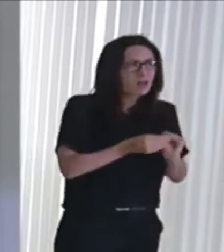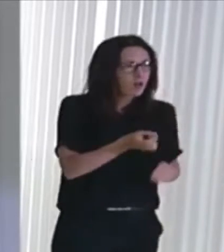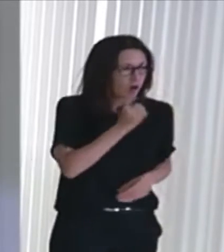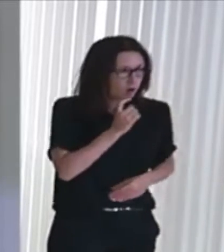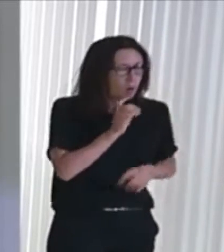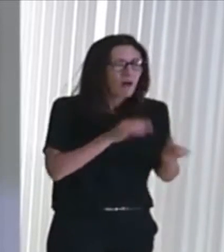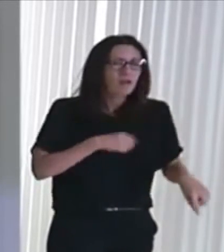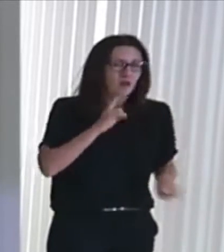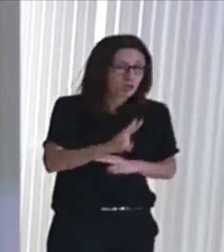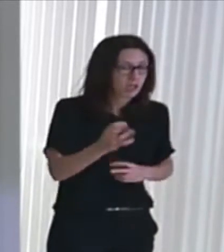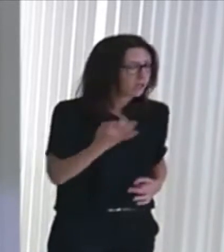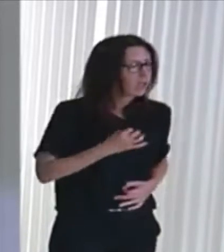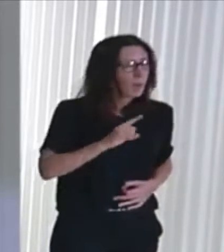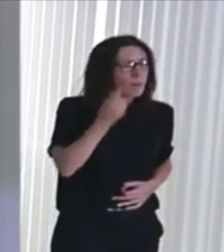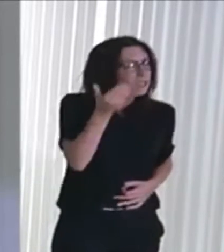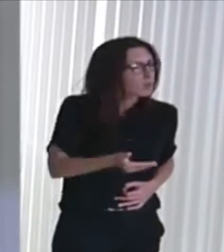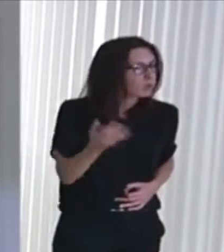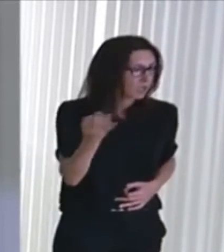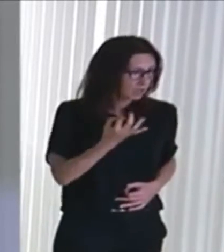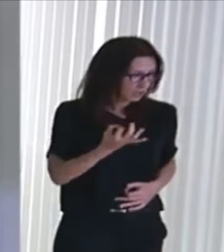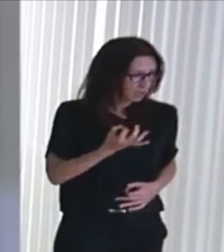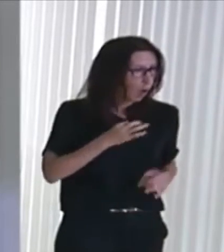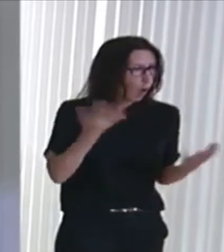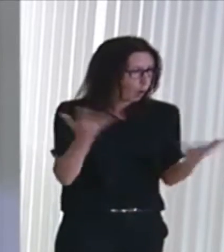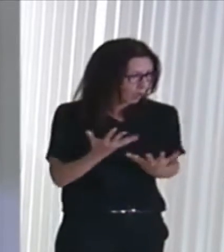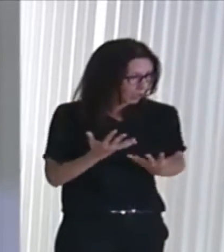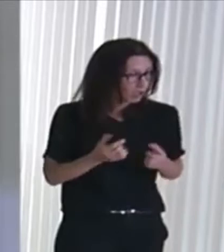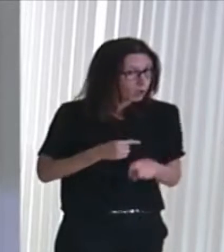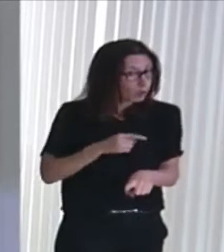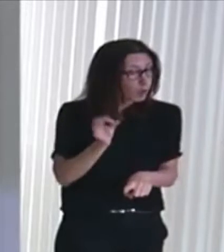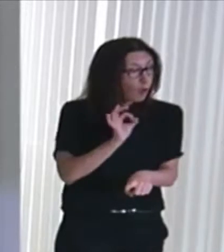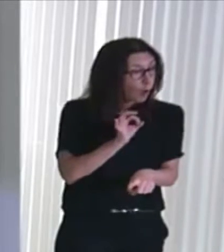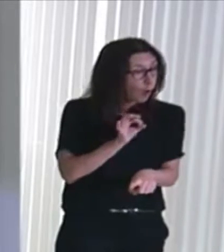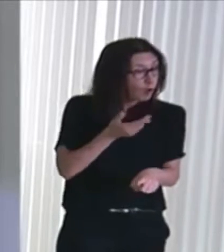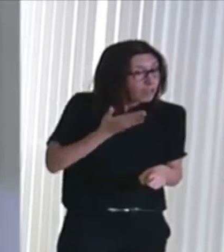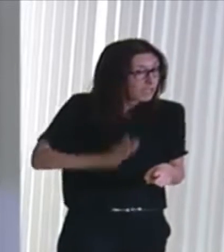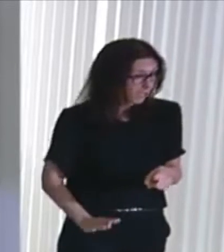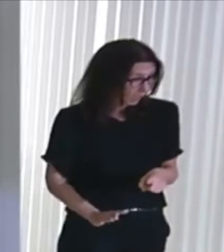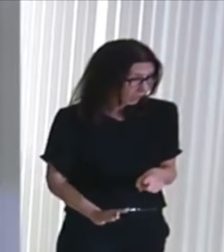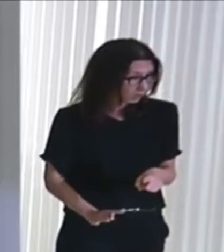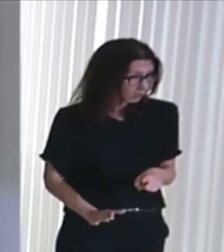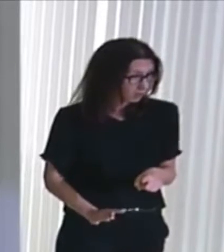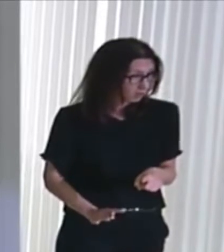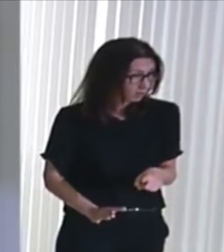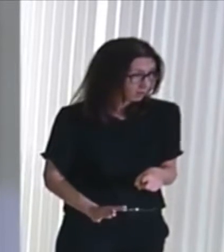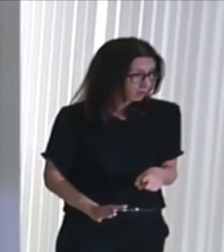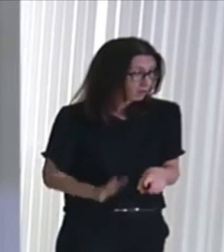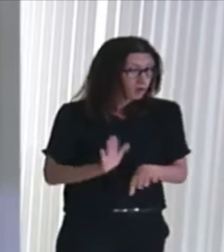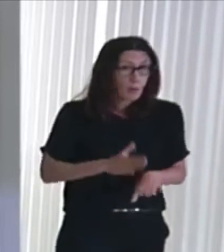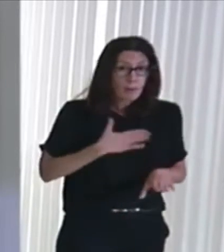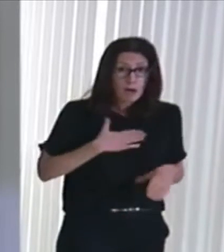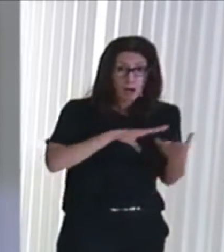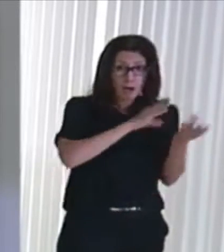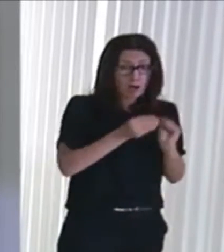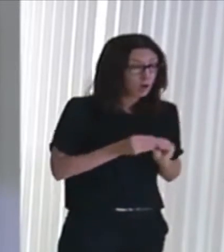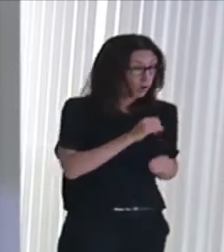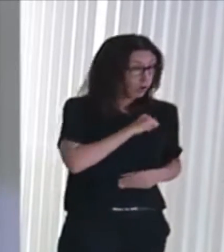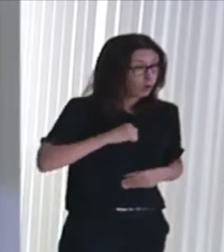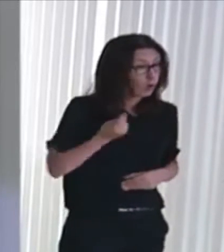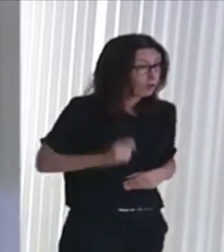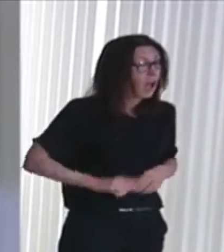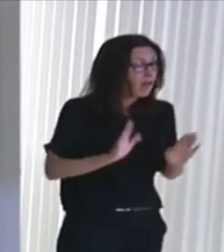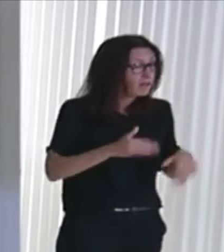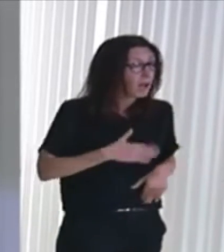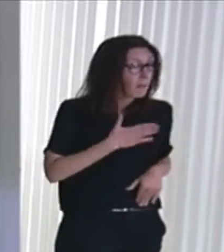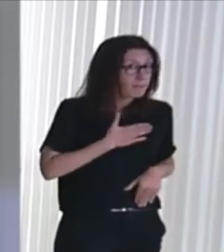lo más urgente? ¿Eres tú o tus hijas lo que quieren ir a montar a caballo y todas esas cosas? Yo para conciliar me llevaba a mis hijas al trabajo.